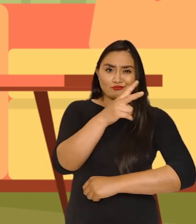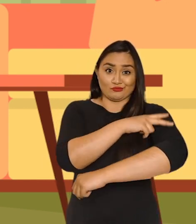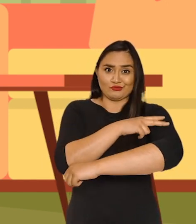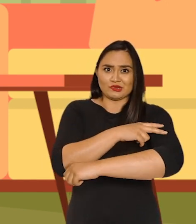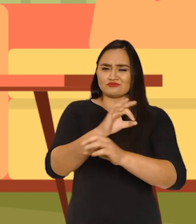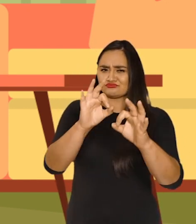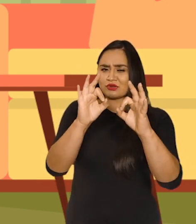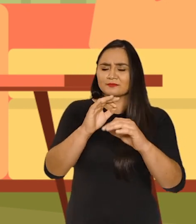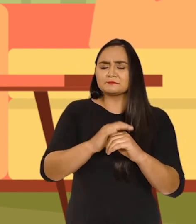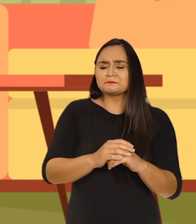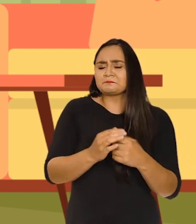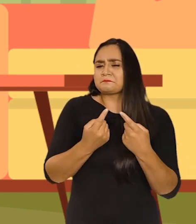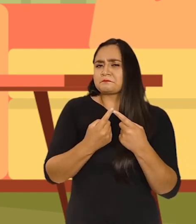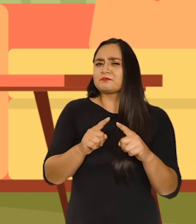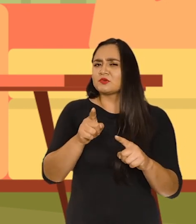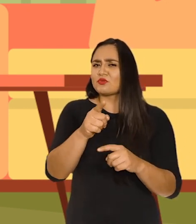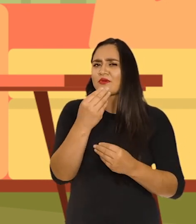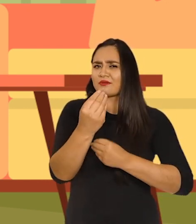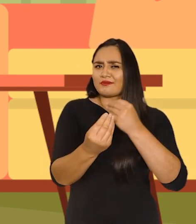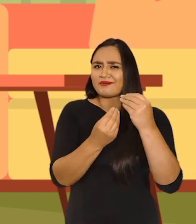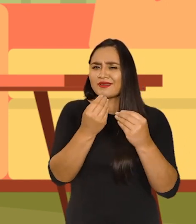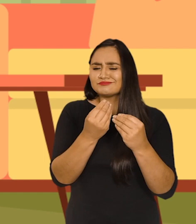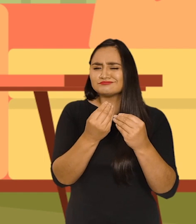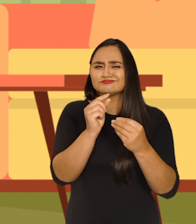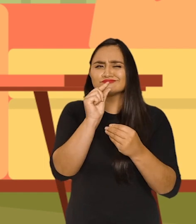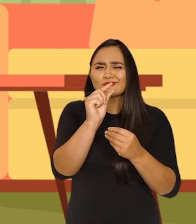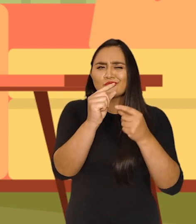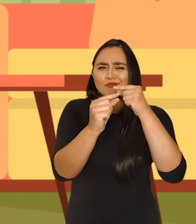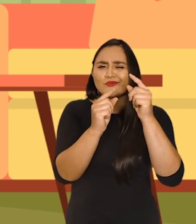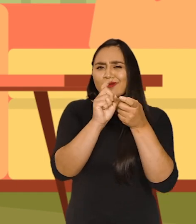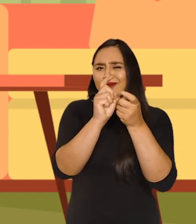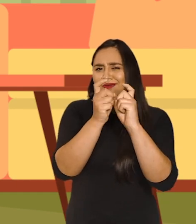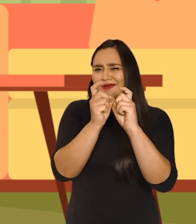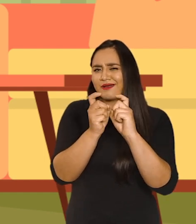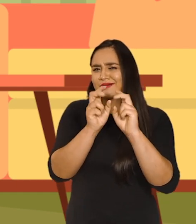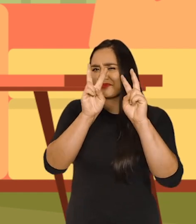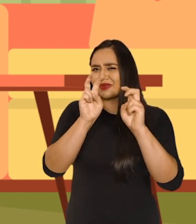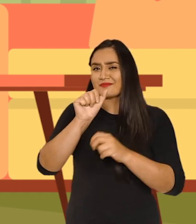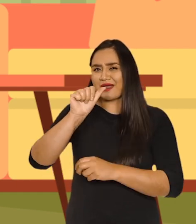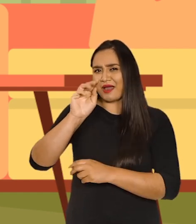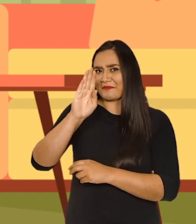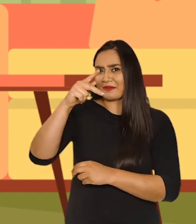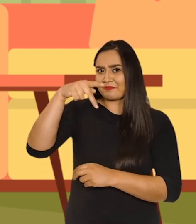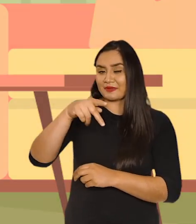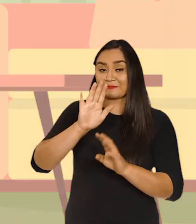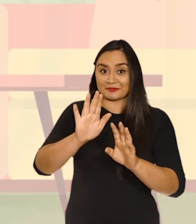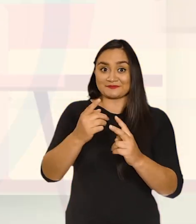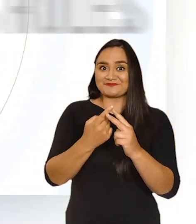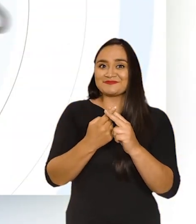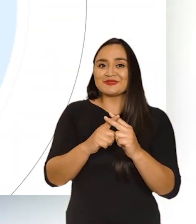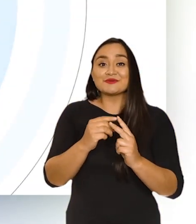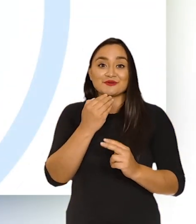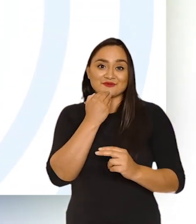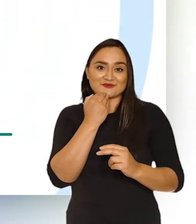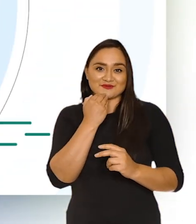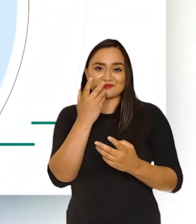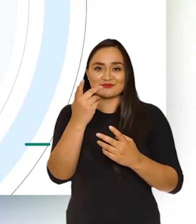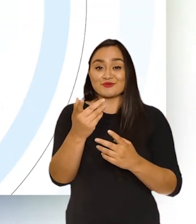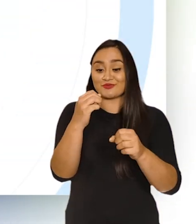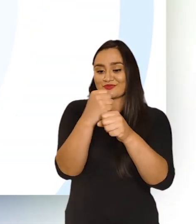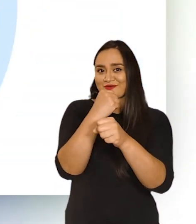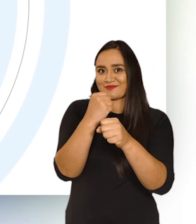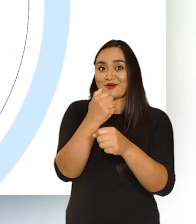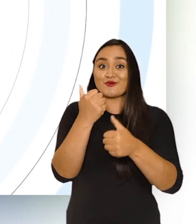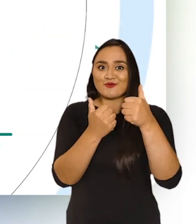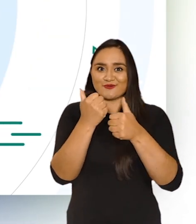como docente. Lo único que debemos hacer es cambiar algunos elementos necesarios para el ABP. Para empezar,